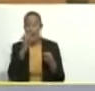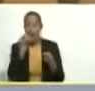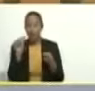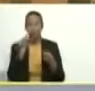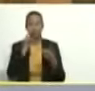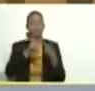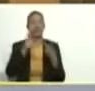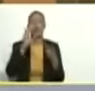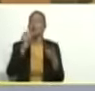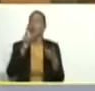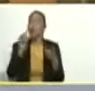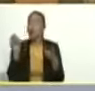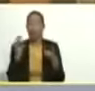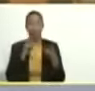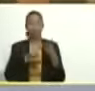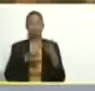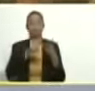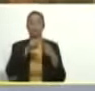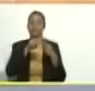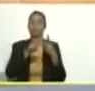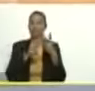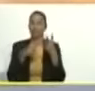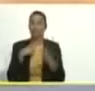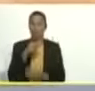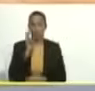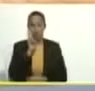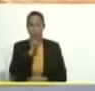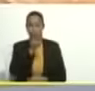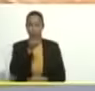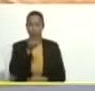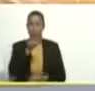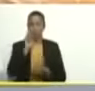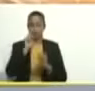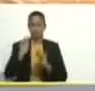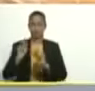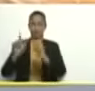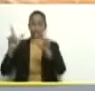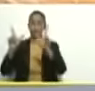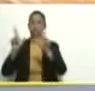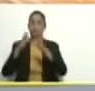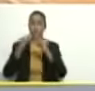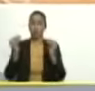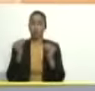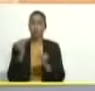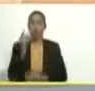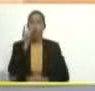Garbep, entre los que puedo ver aquí, muchachos, muchachas nuestros,